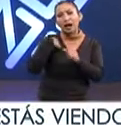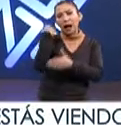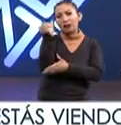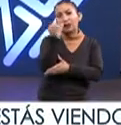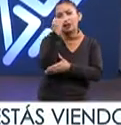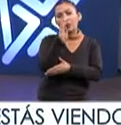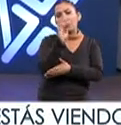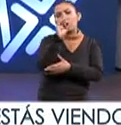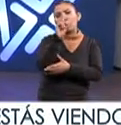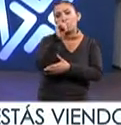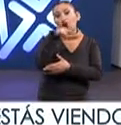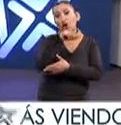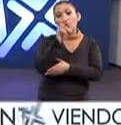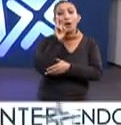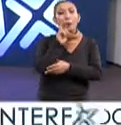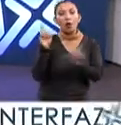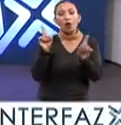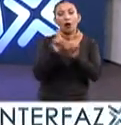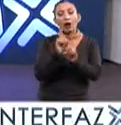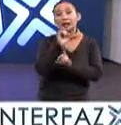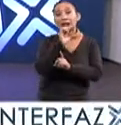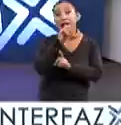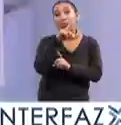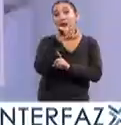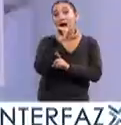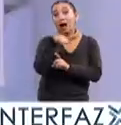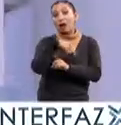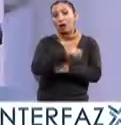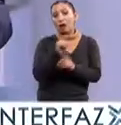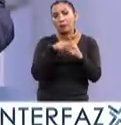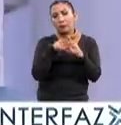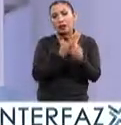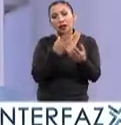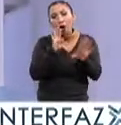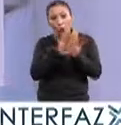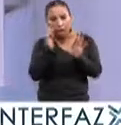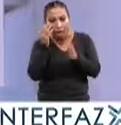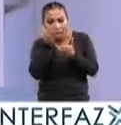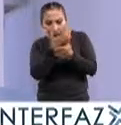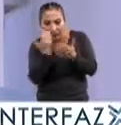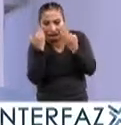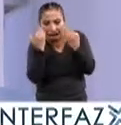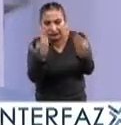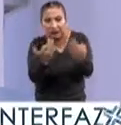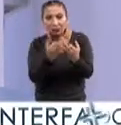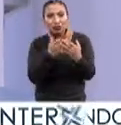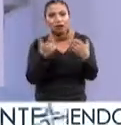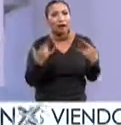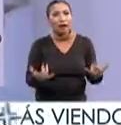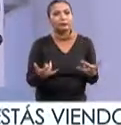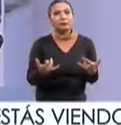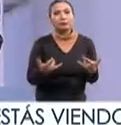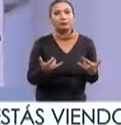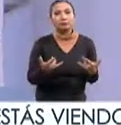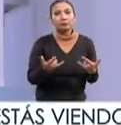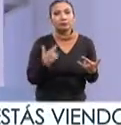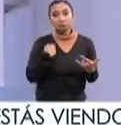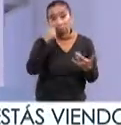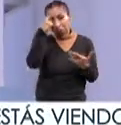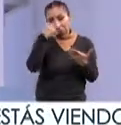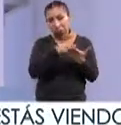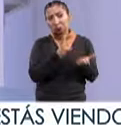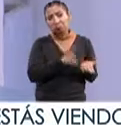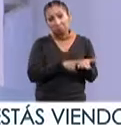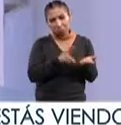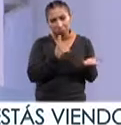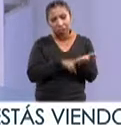Bórdano, con una mujer que se apellida Sedano, y empieza uno a ser partícipe de esa historia. Yo creo que es